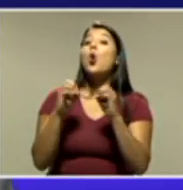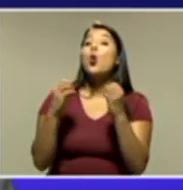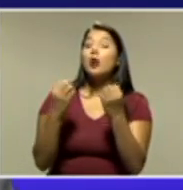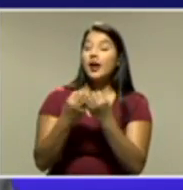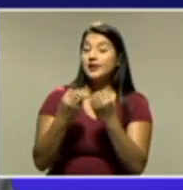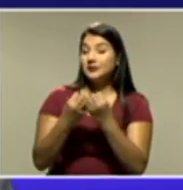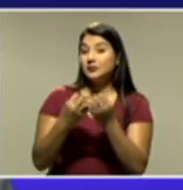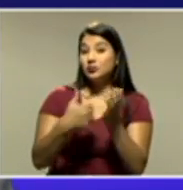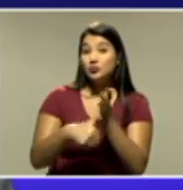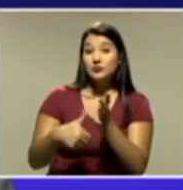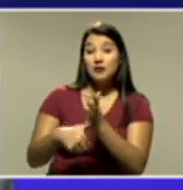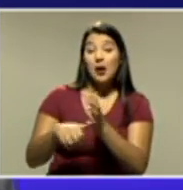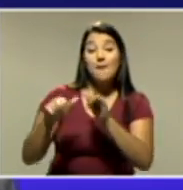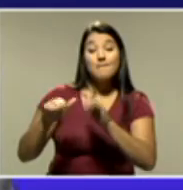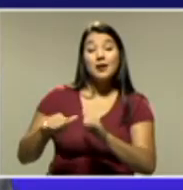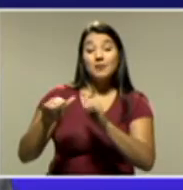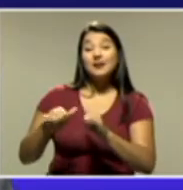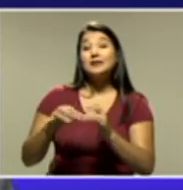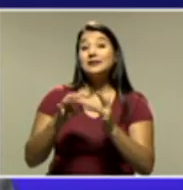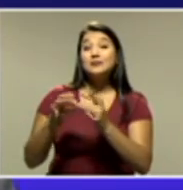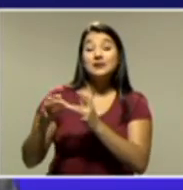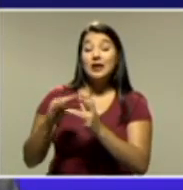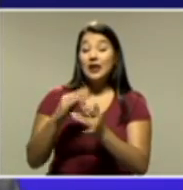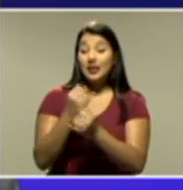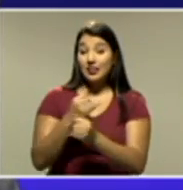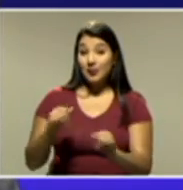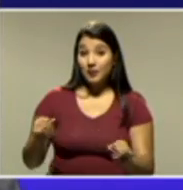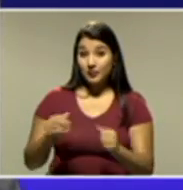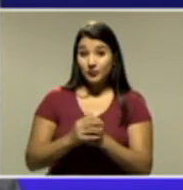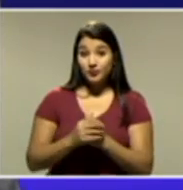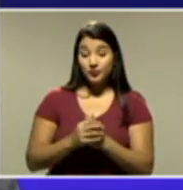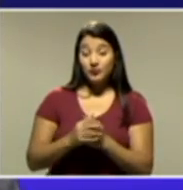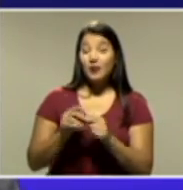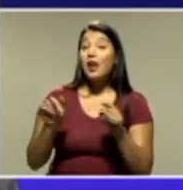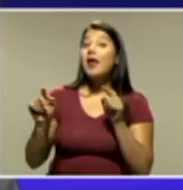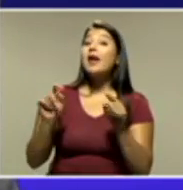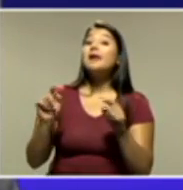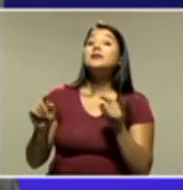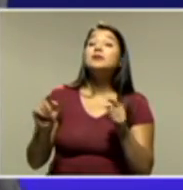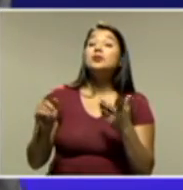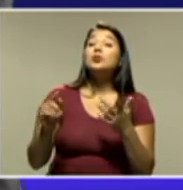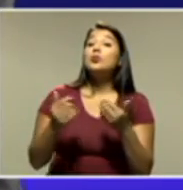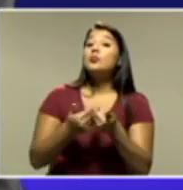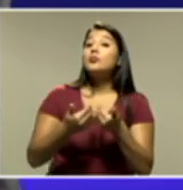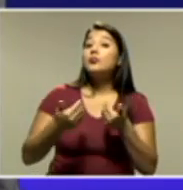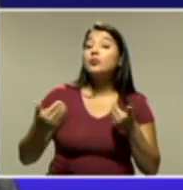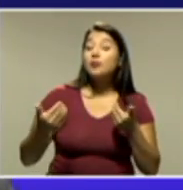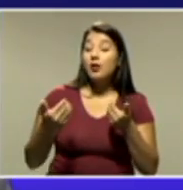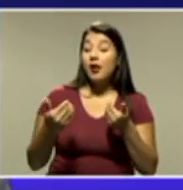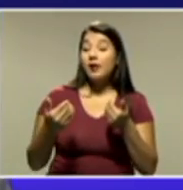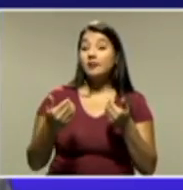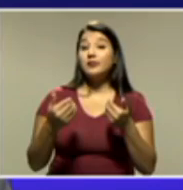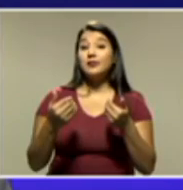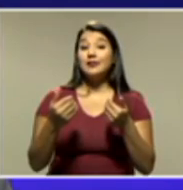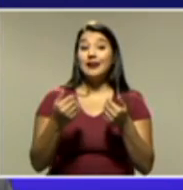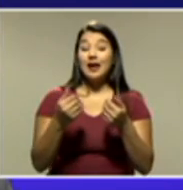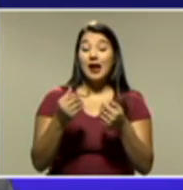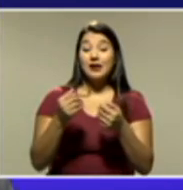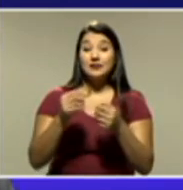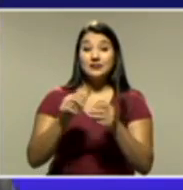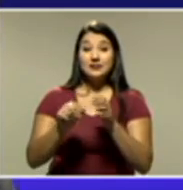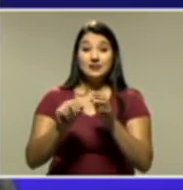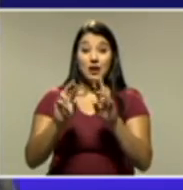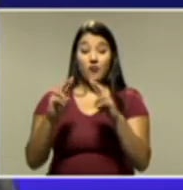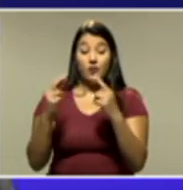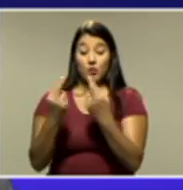permanentes, especializados y autónomos, separados del manejo de la Asamblea Legislativa,